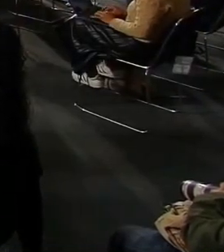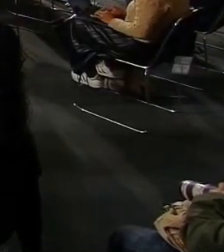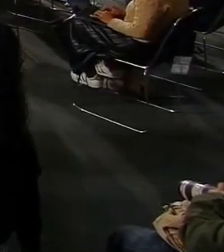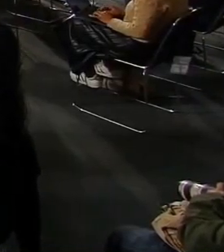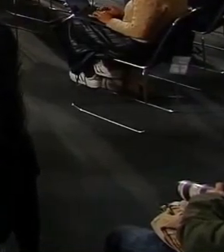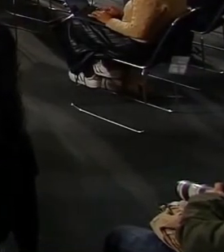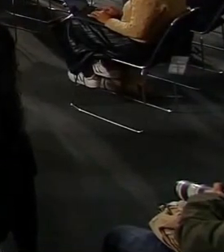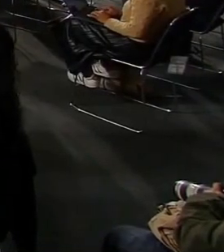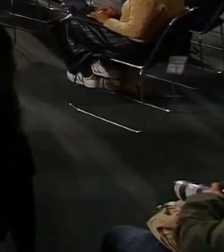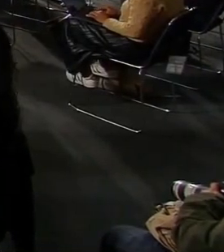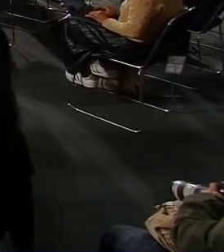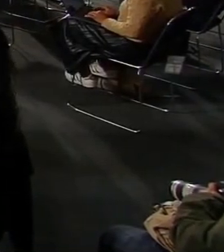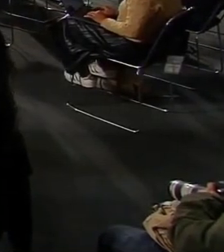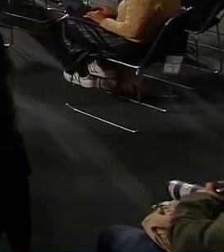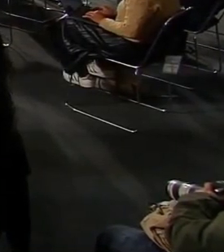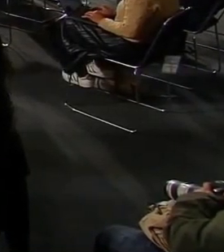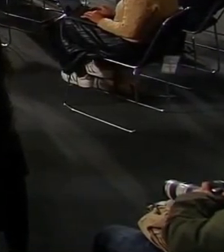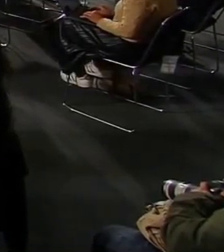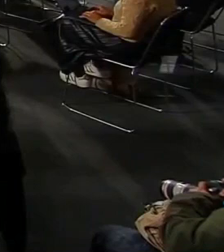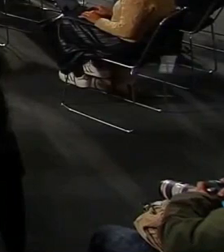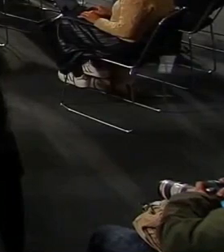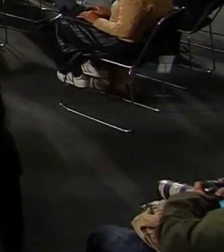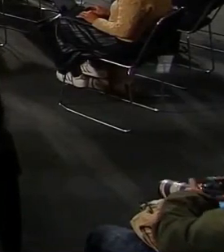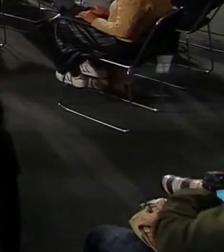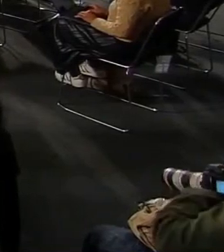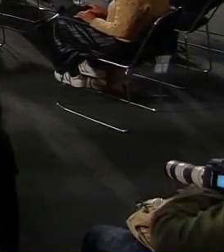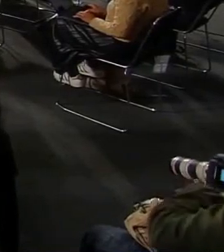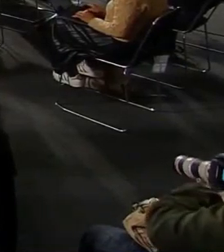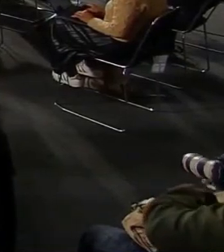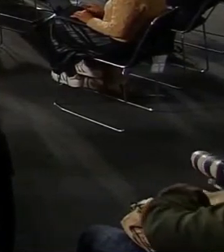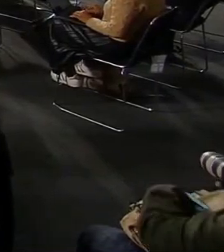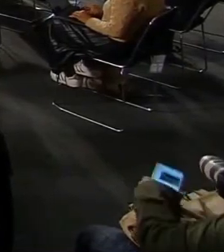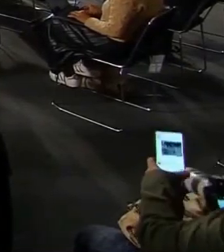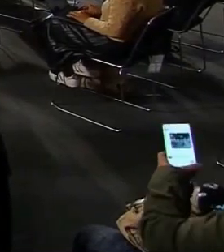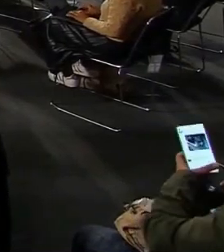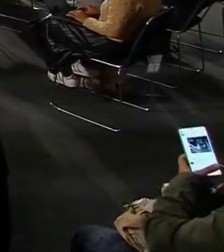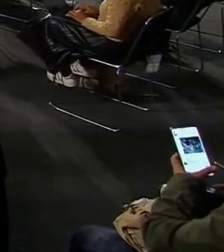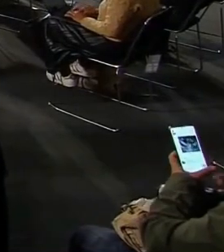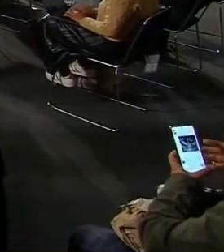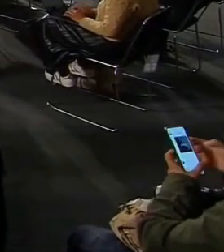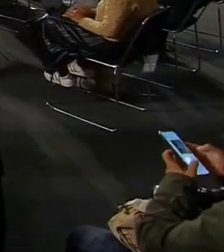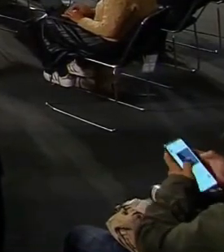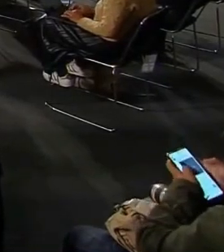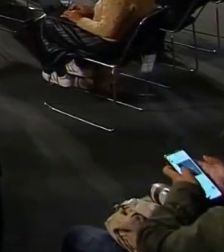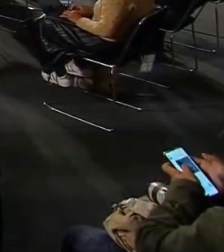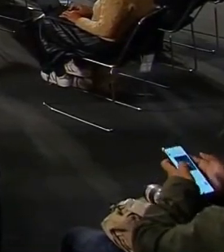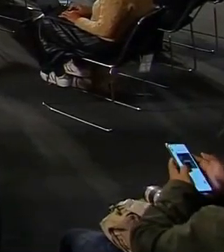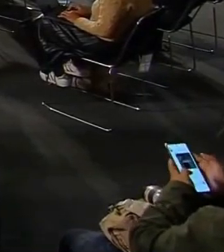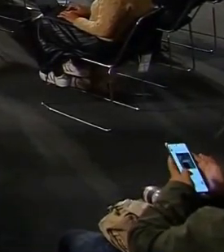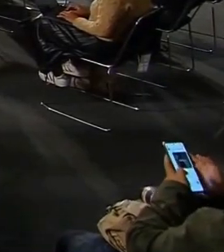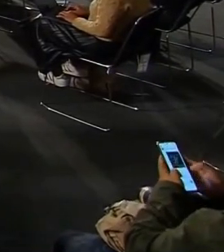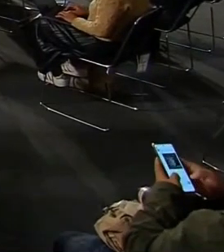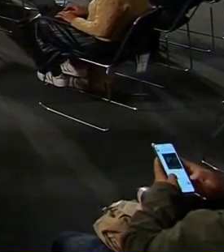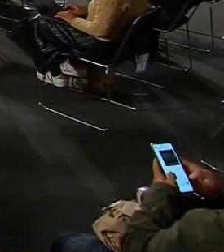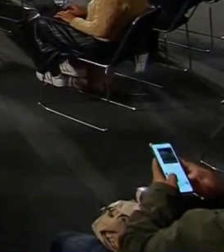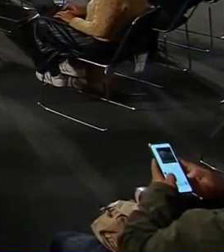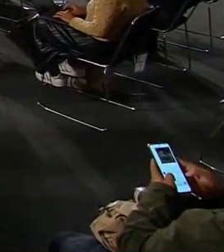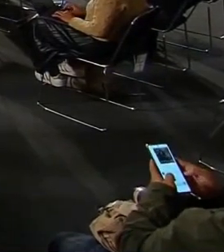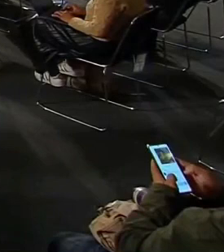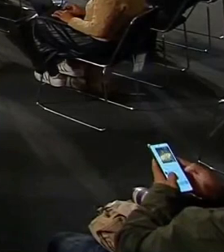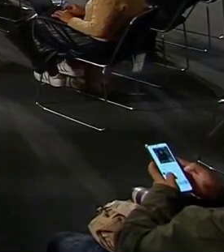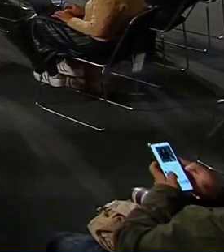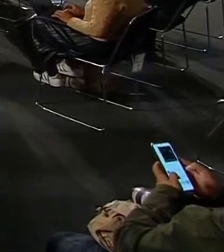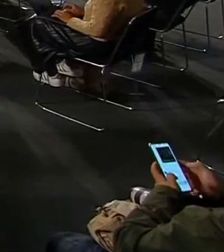acerca de las plantas de ciclo combinado que está construyendo la Comisión Federal de